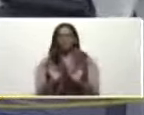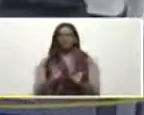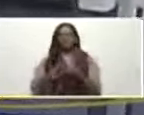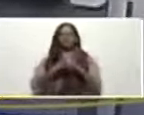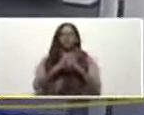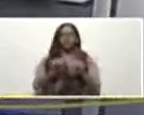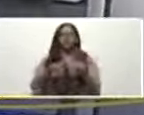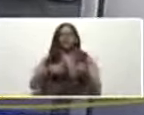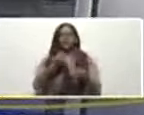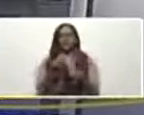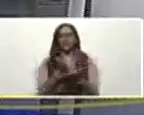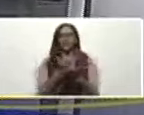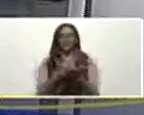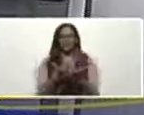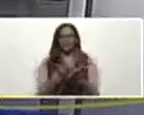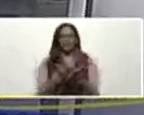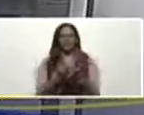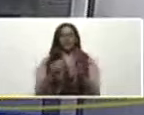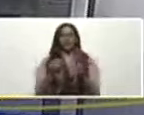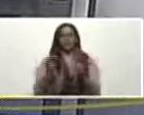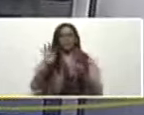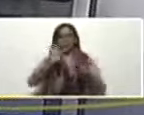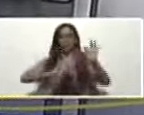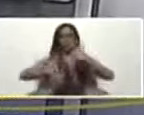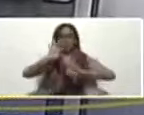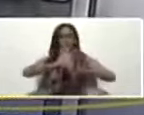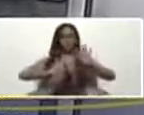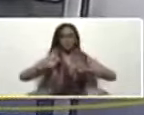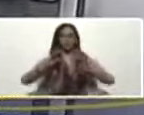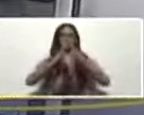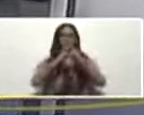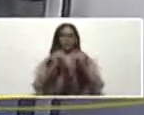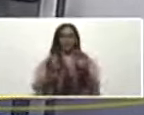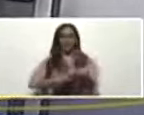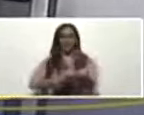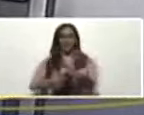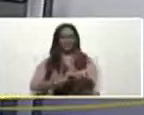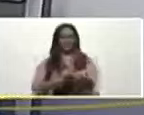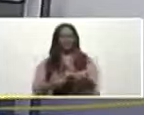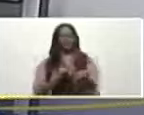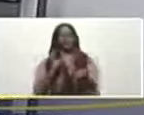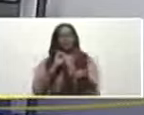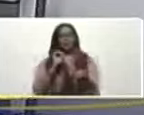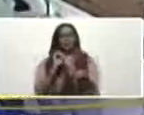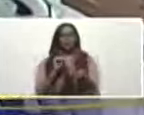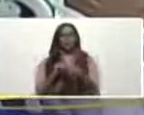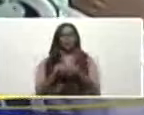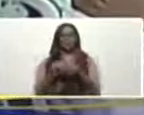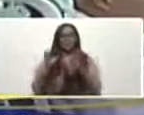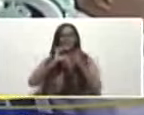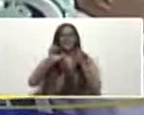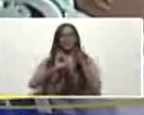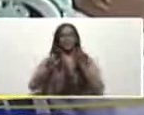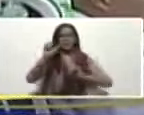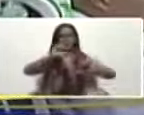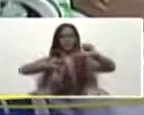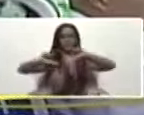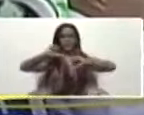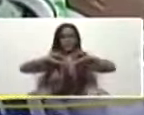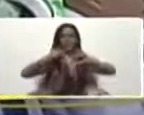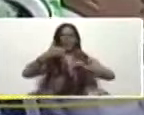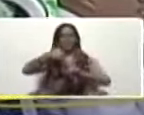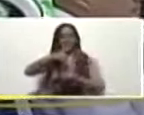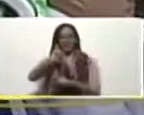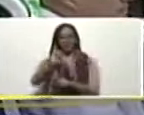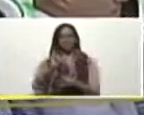parte morfológica, toda la parte de caracterización o elemental, de elementos químicos que hay presente,